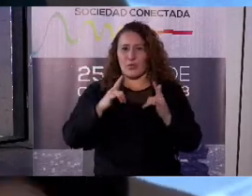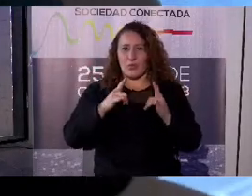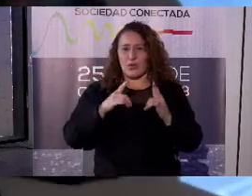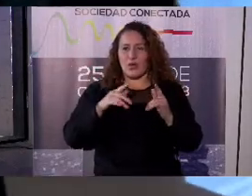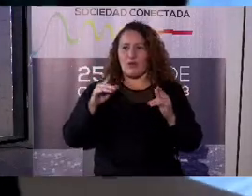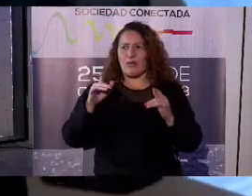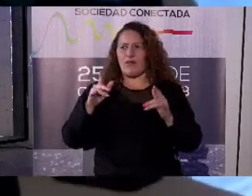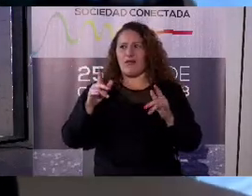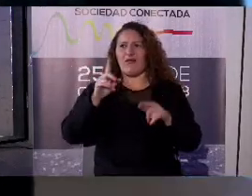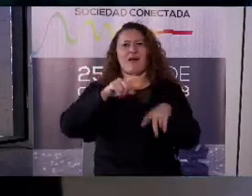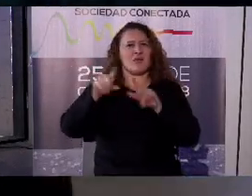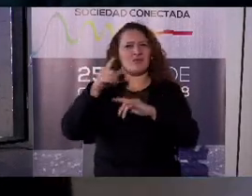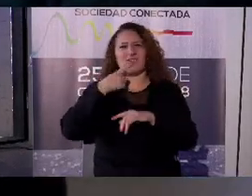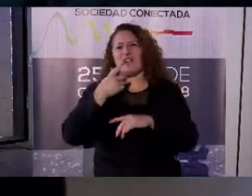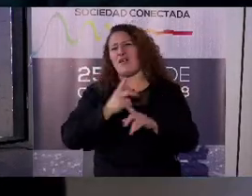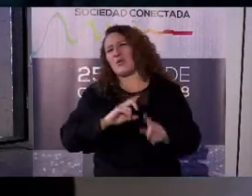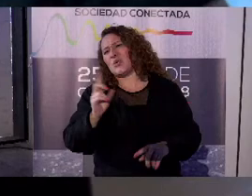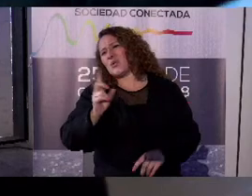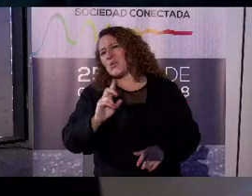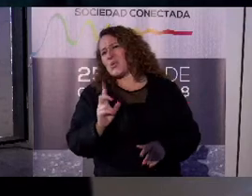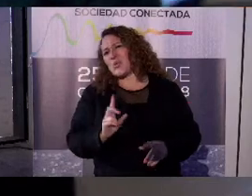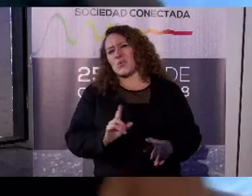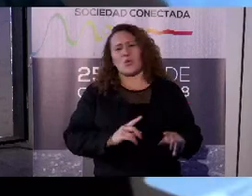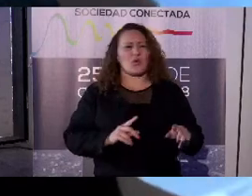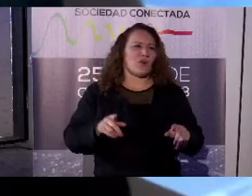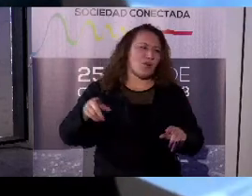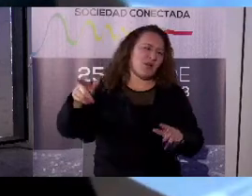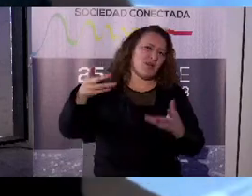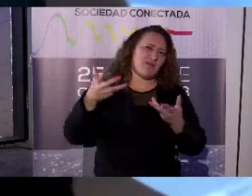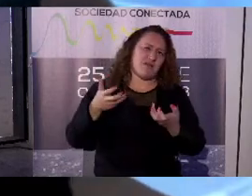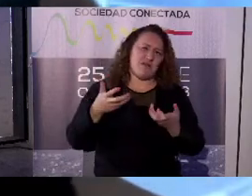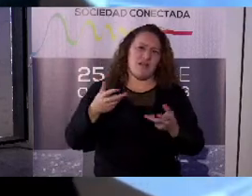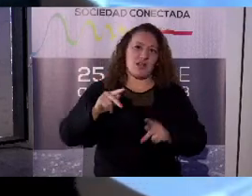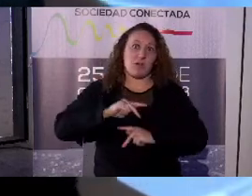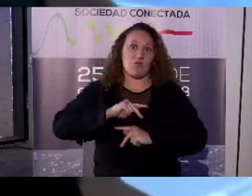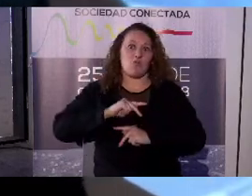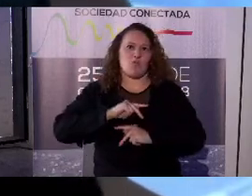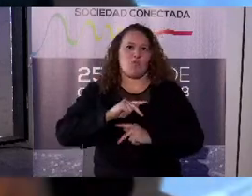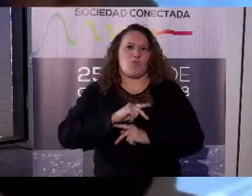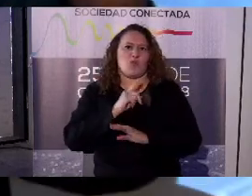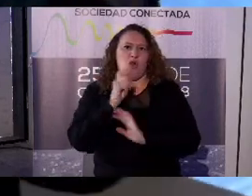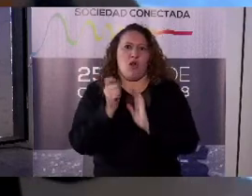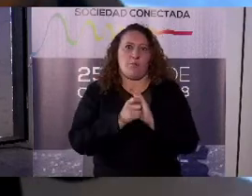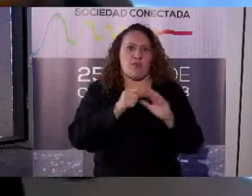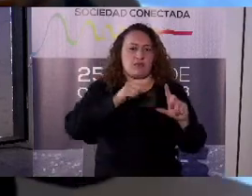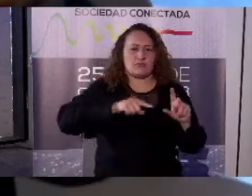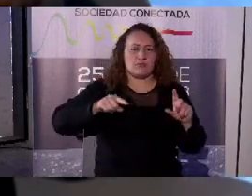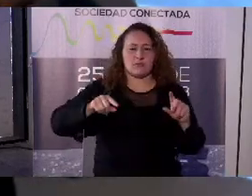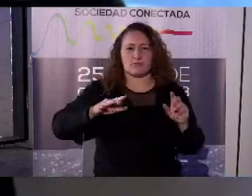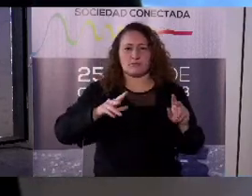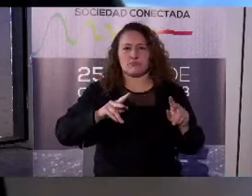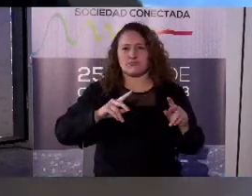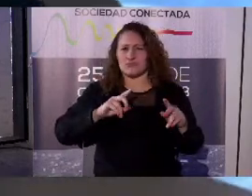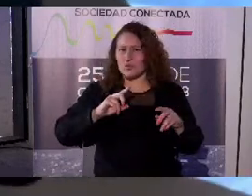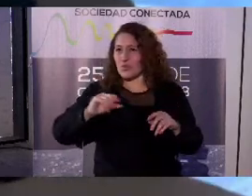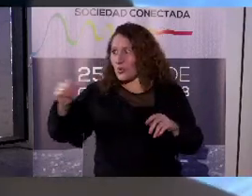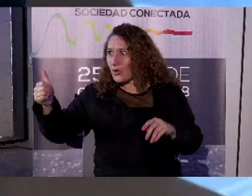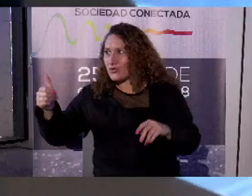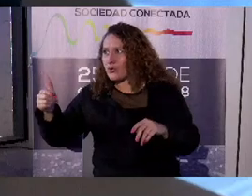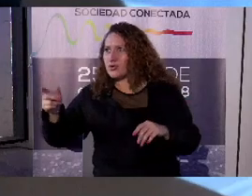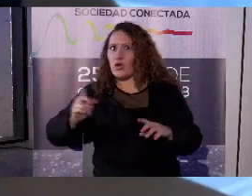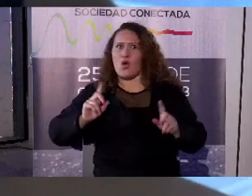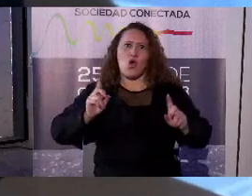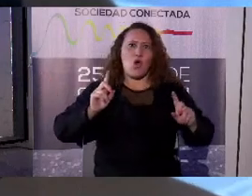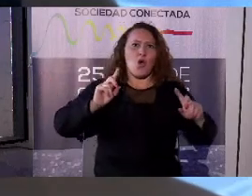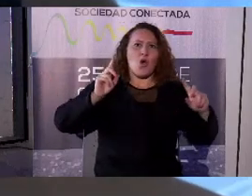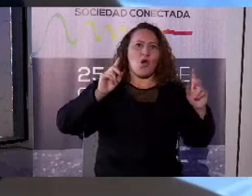Uy no Uno decía no no estos Quieren se van apropiar pierde todo el espectro y otros decían no no no podes venir pero